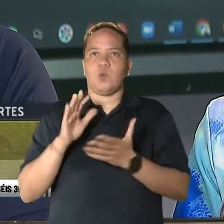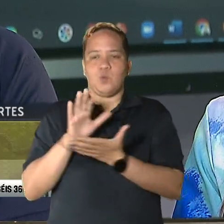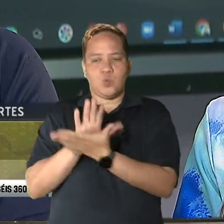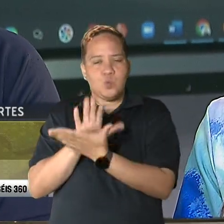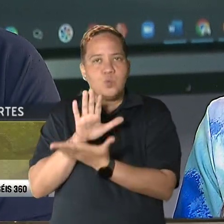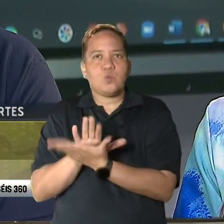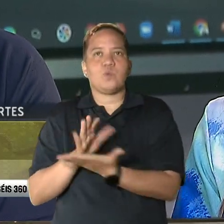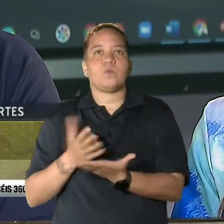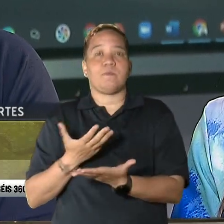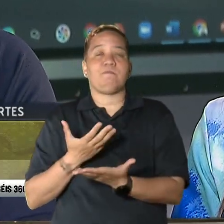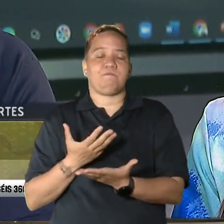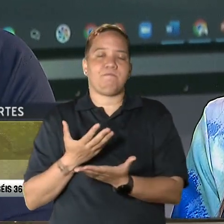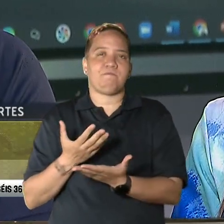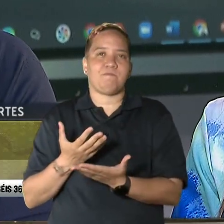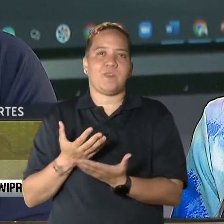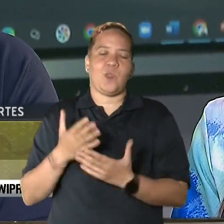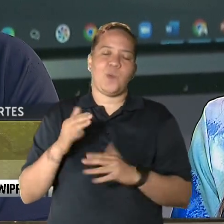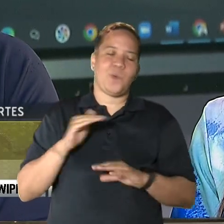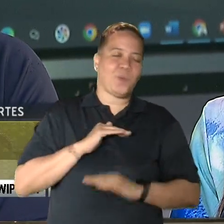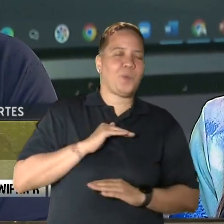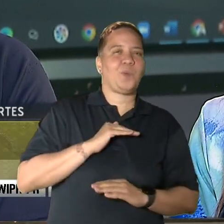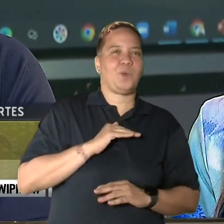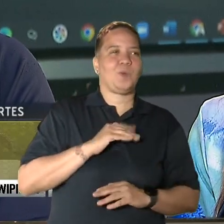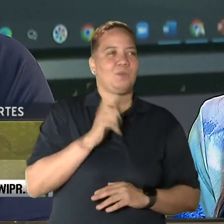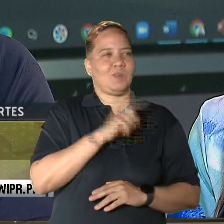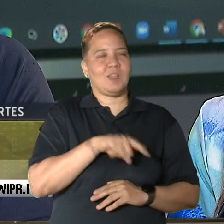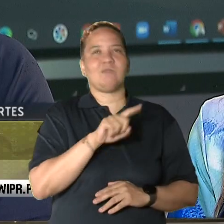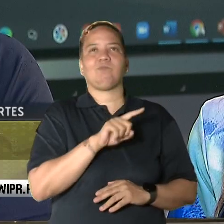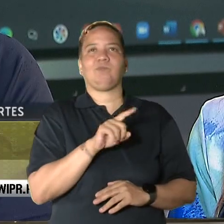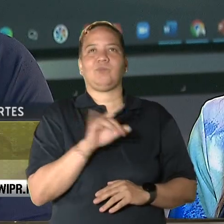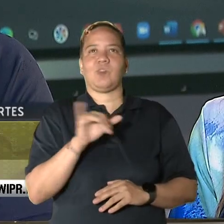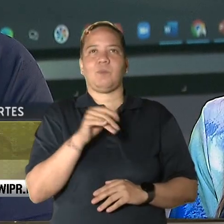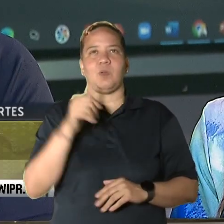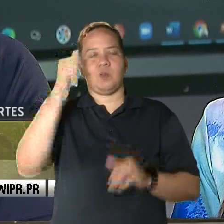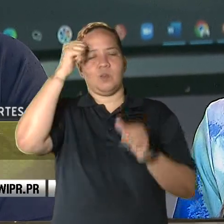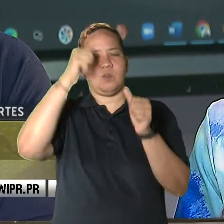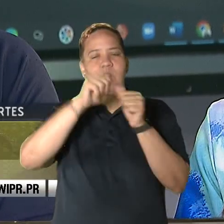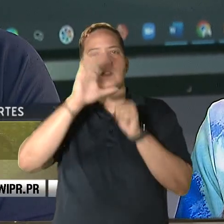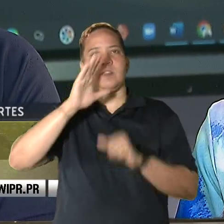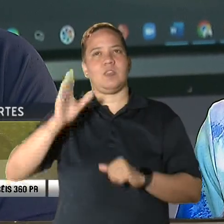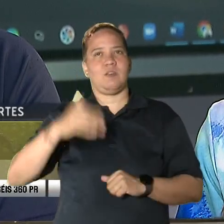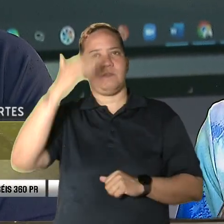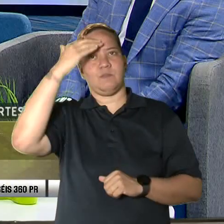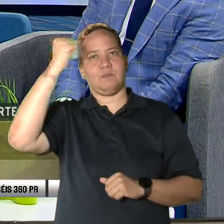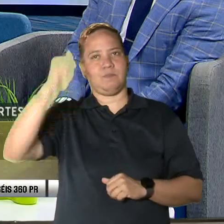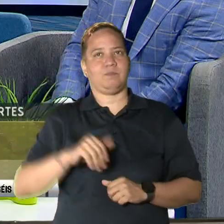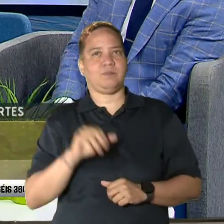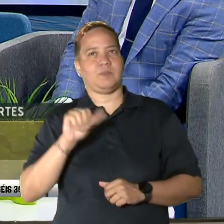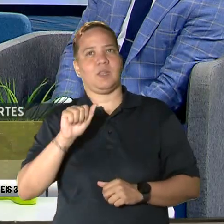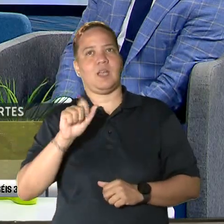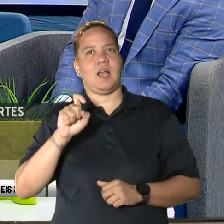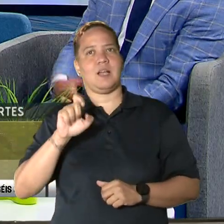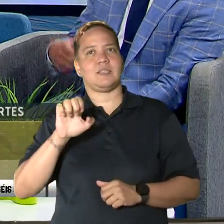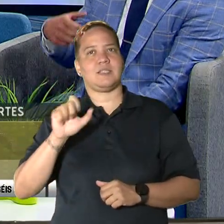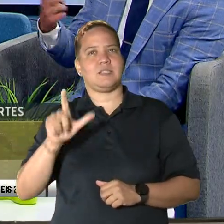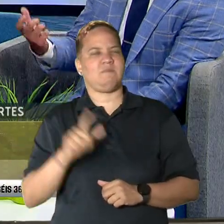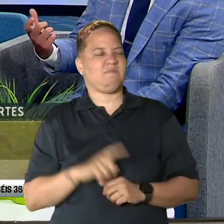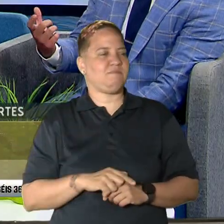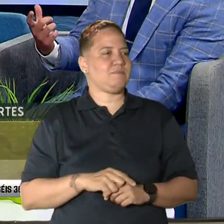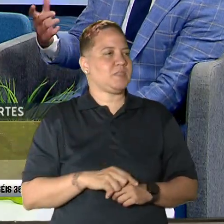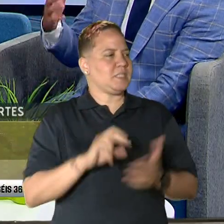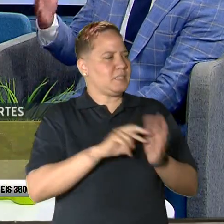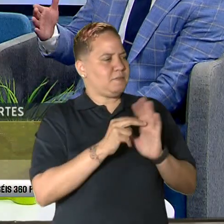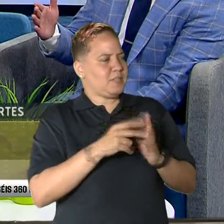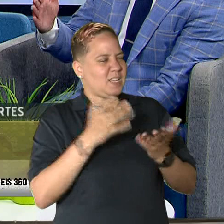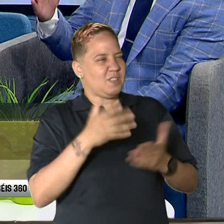escuela es algo bien gratificante para ellos pero más que nada es un recuerdo que nunca van a olvidar Axel ese Qué significa eso